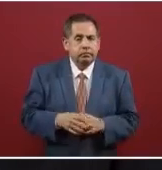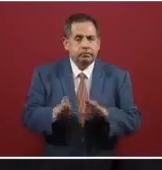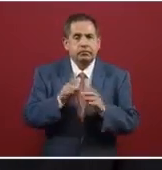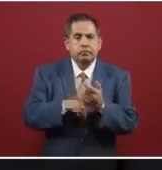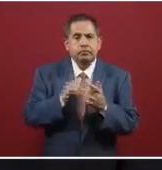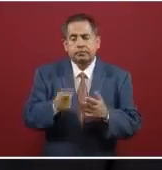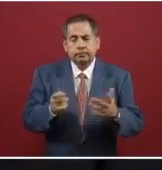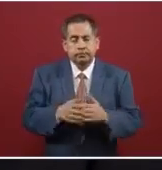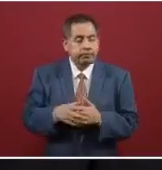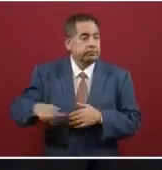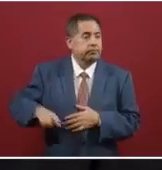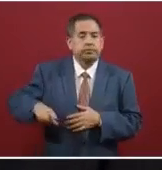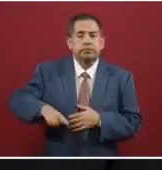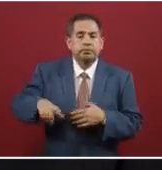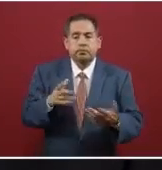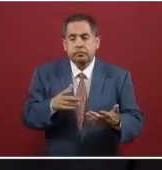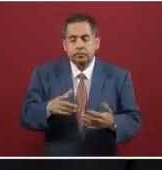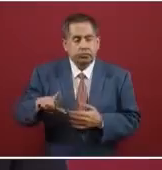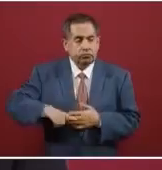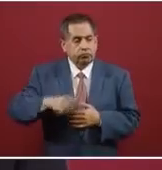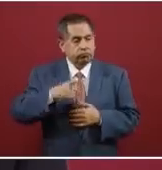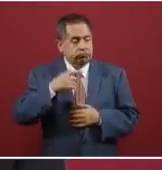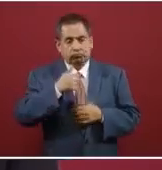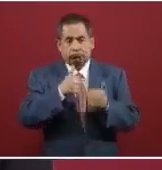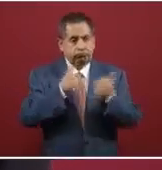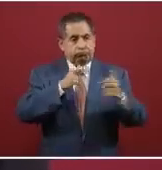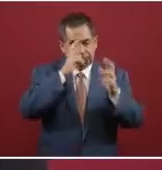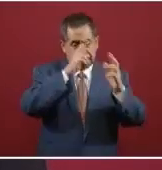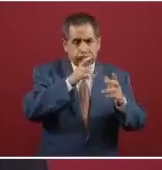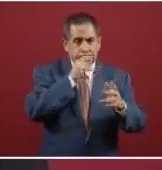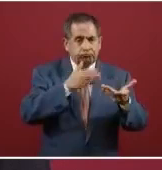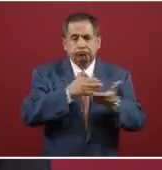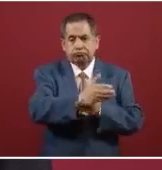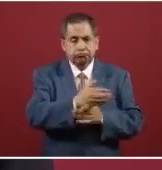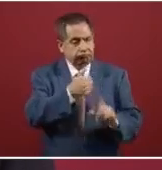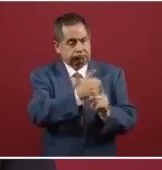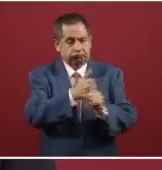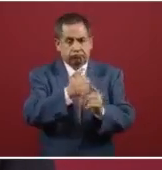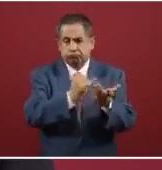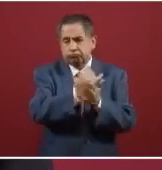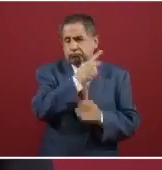son gobiernos soberanos, también autónomos.